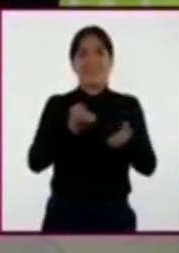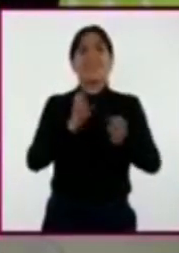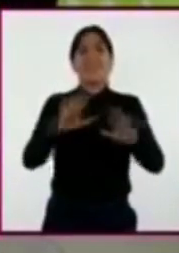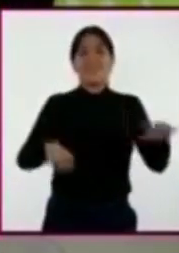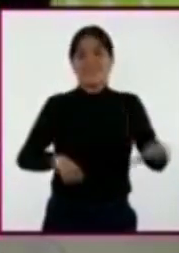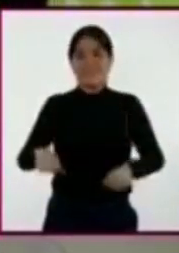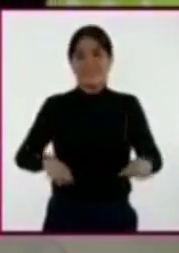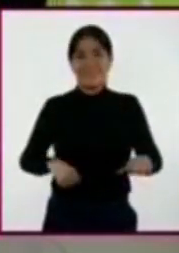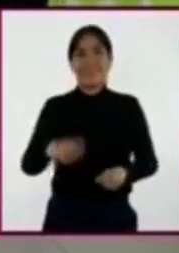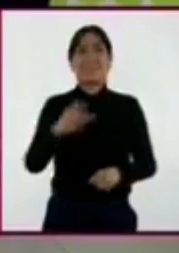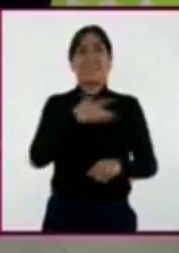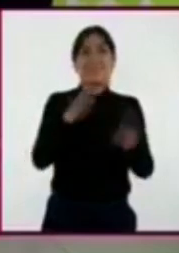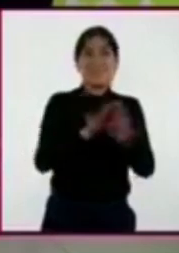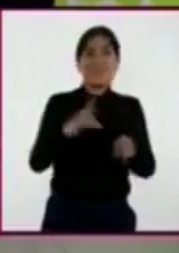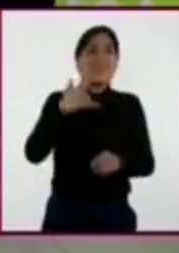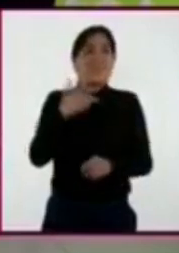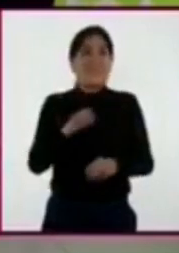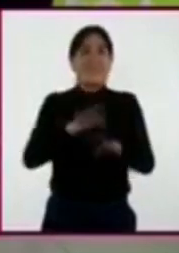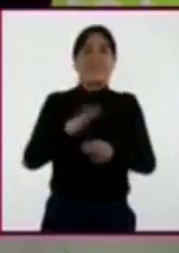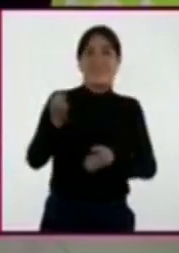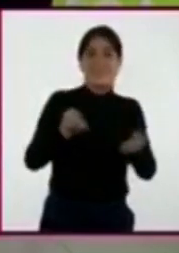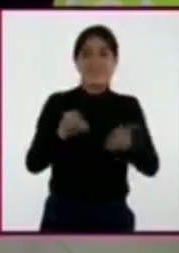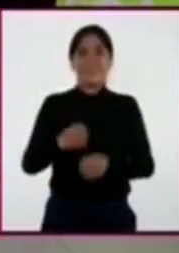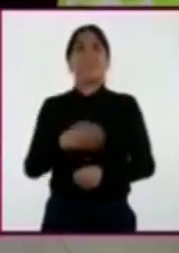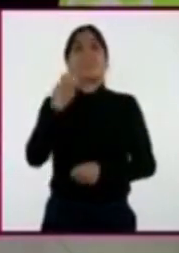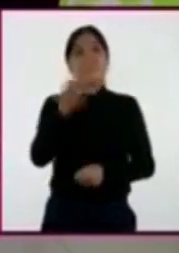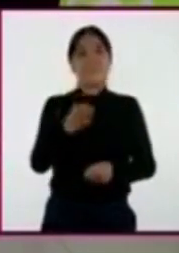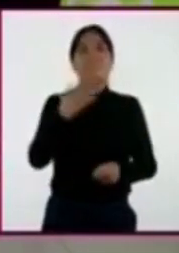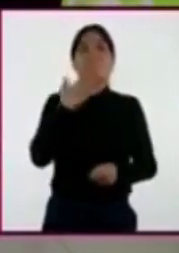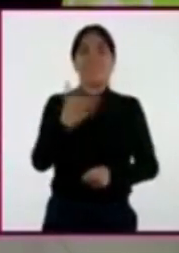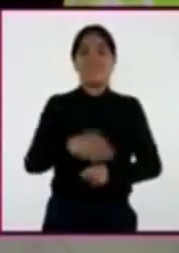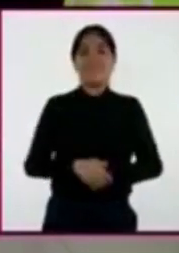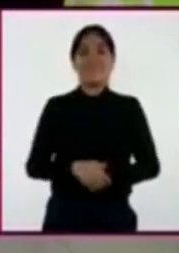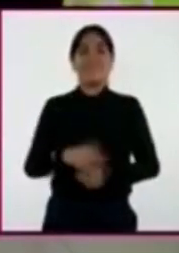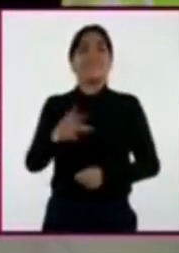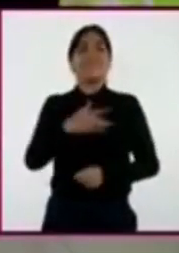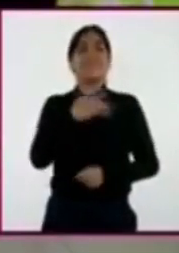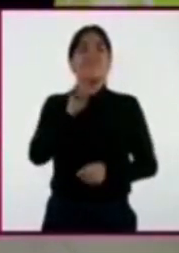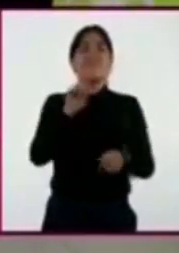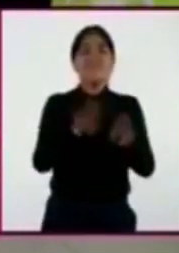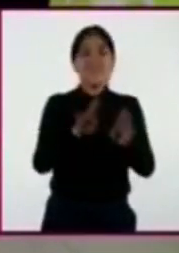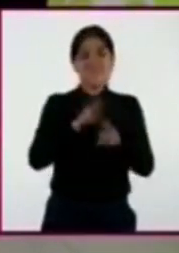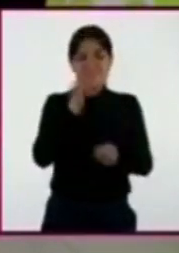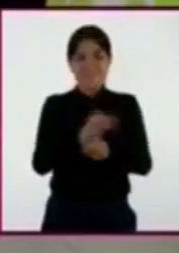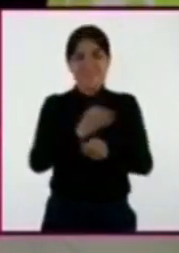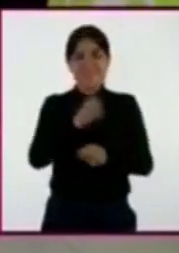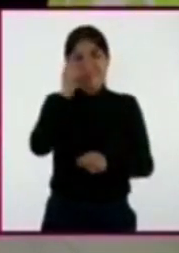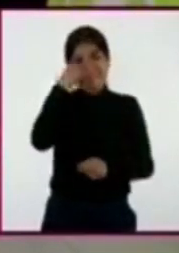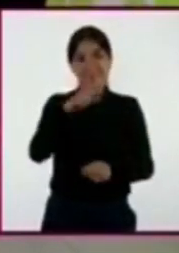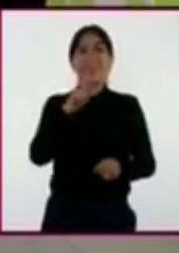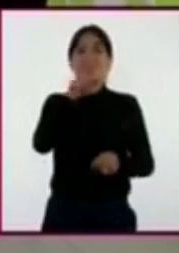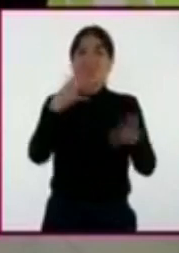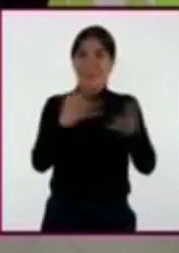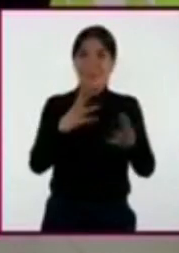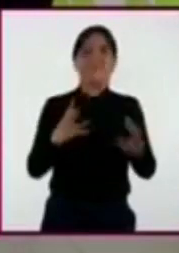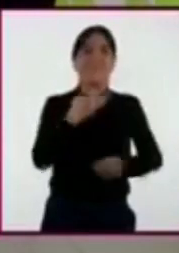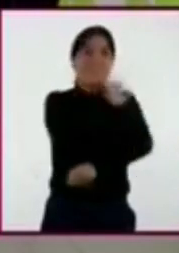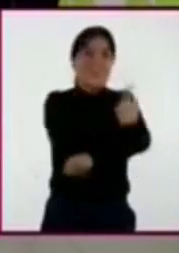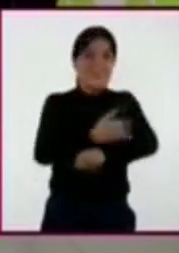actividades que exigieron mayor esfuerzo. Excelente. ¿Qué se pueden llevar de esta sesión para aplicarlo con su